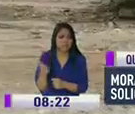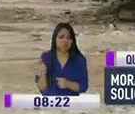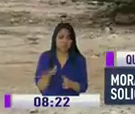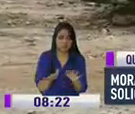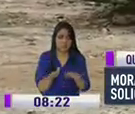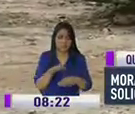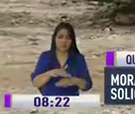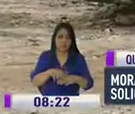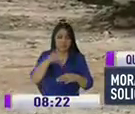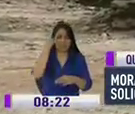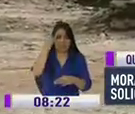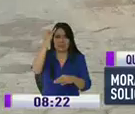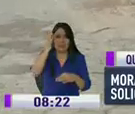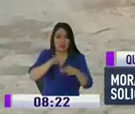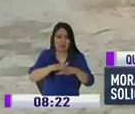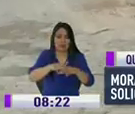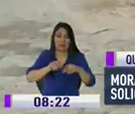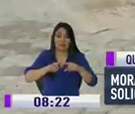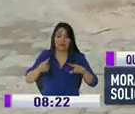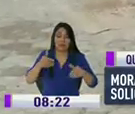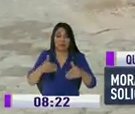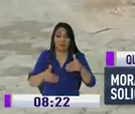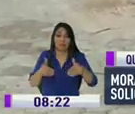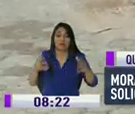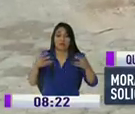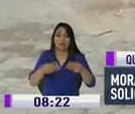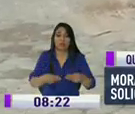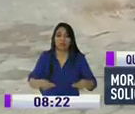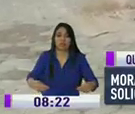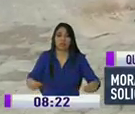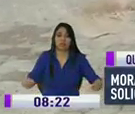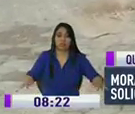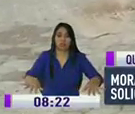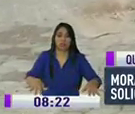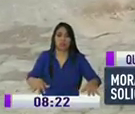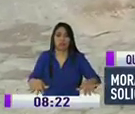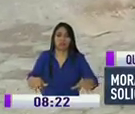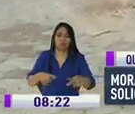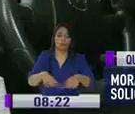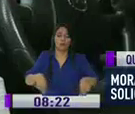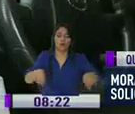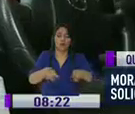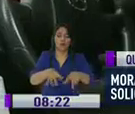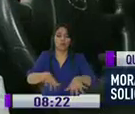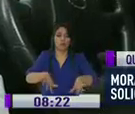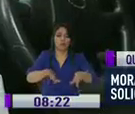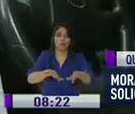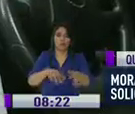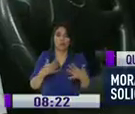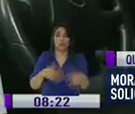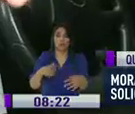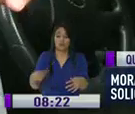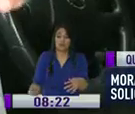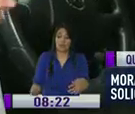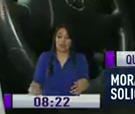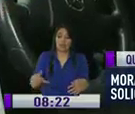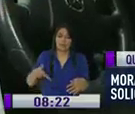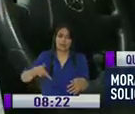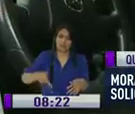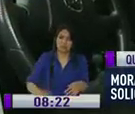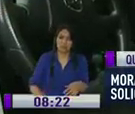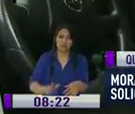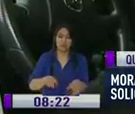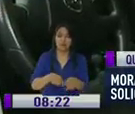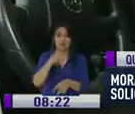hueco con tierra, pero con el pasar de los días, la tierra se mueve y el hueco vuelve. Una vez se me bajó la llanta, es como la